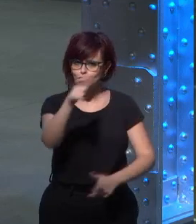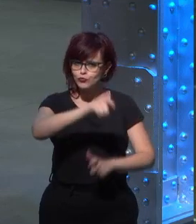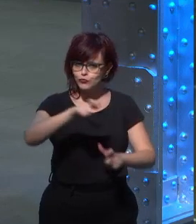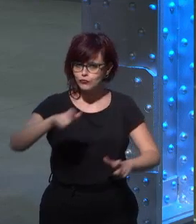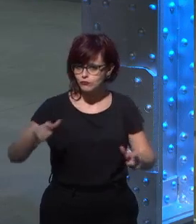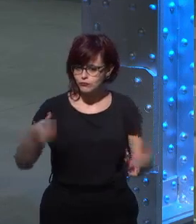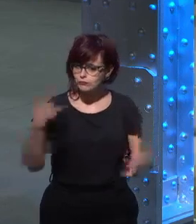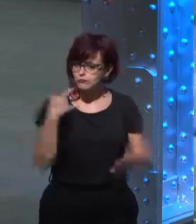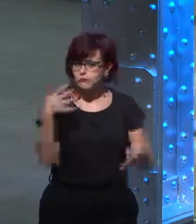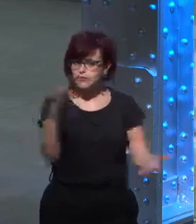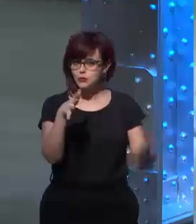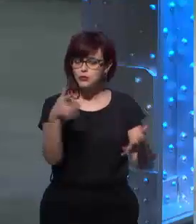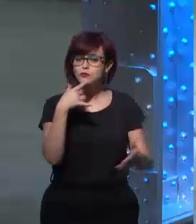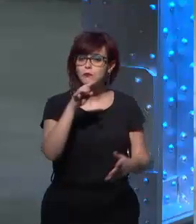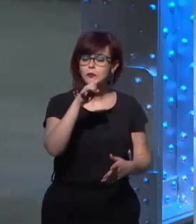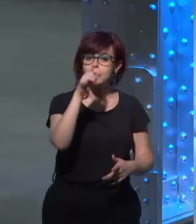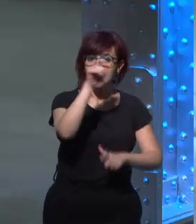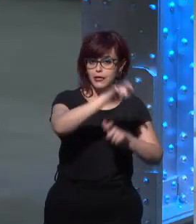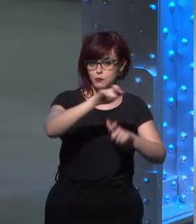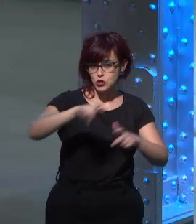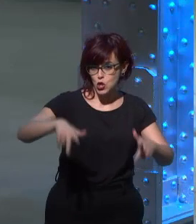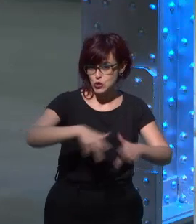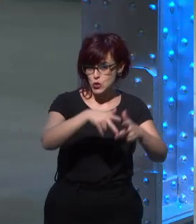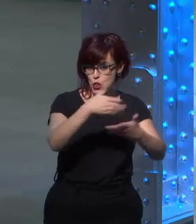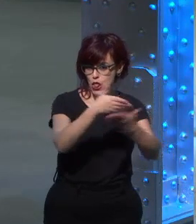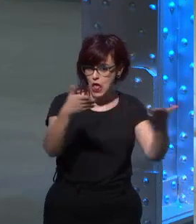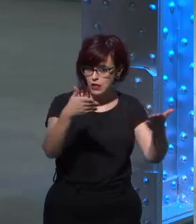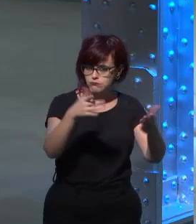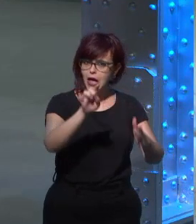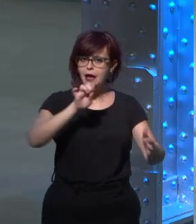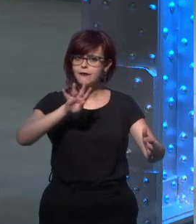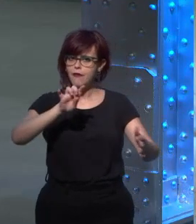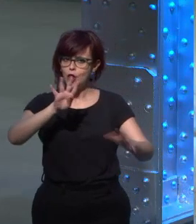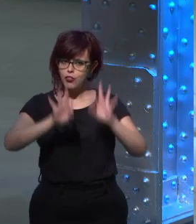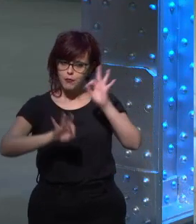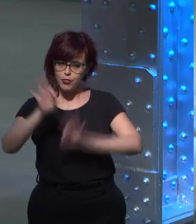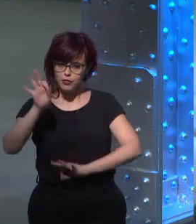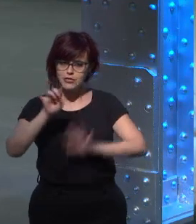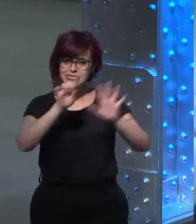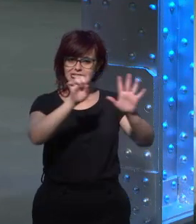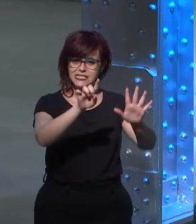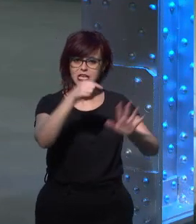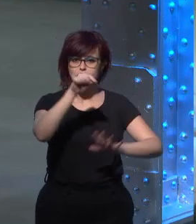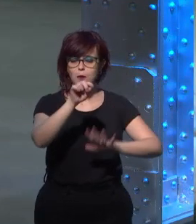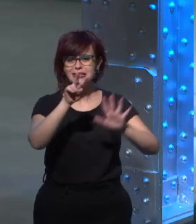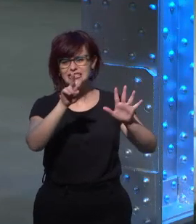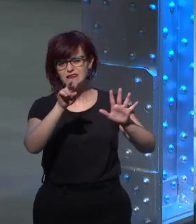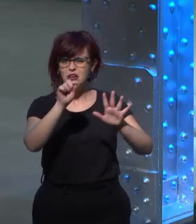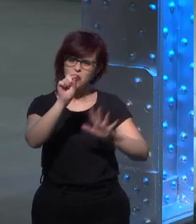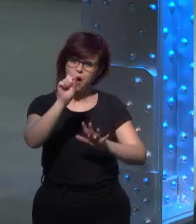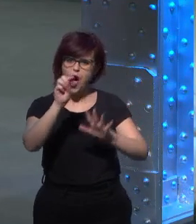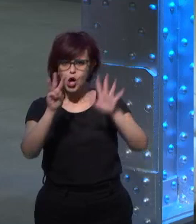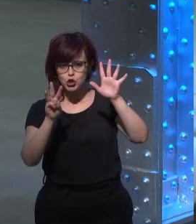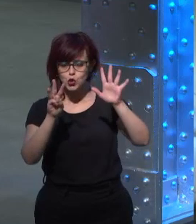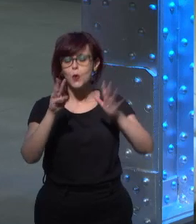somos más o menos un 14% de la sociedad. Somos unos 6,7,8 millones de